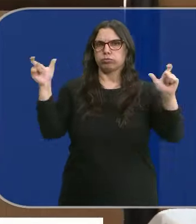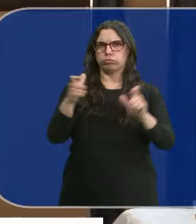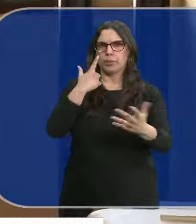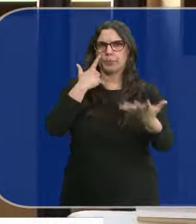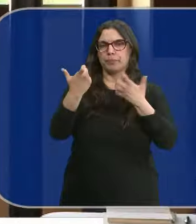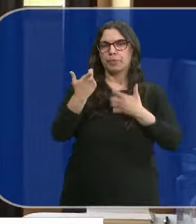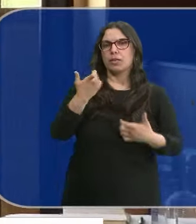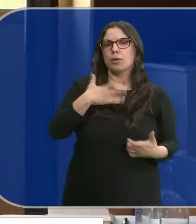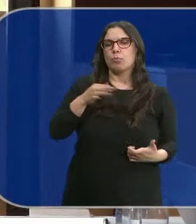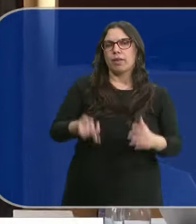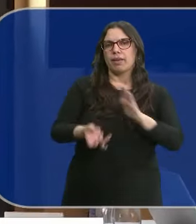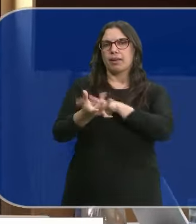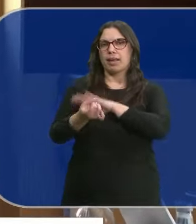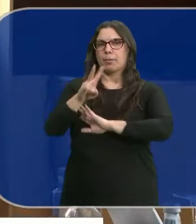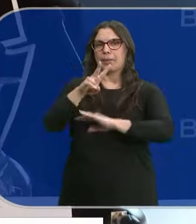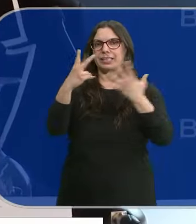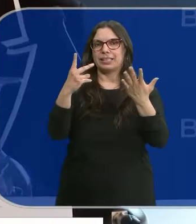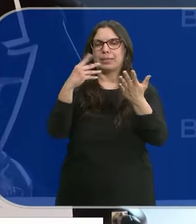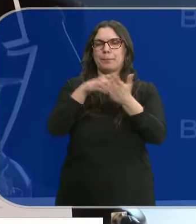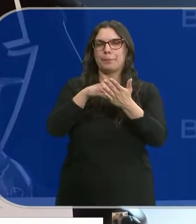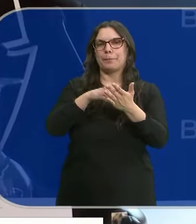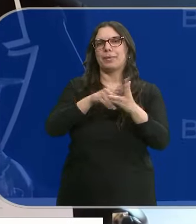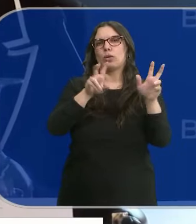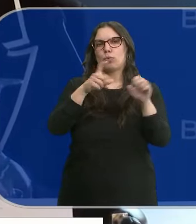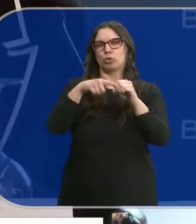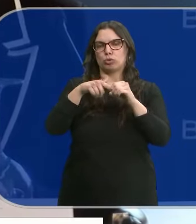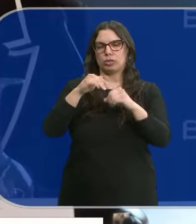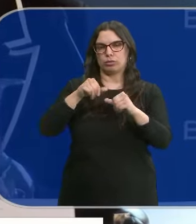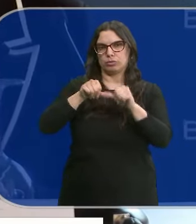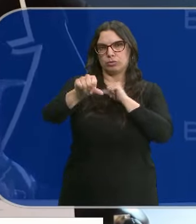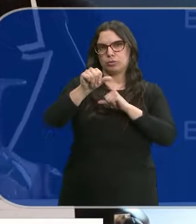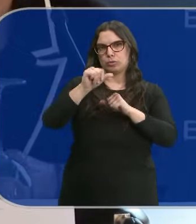notable y se podrán crear 27.000 nuevos empleos en dos años.